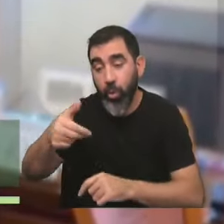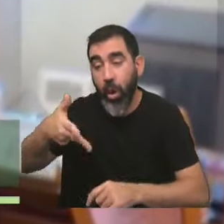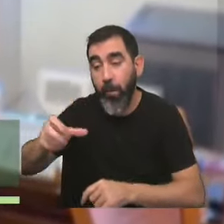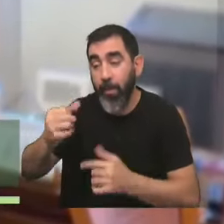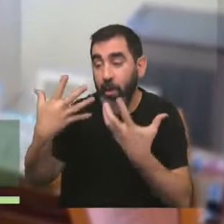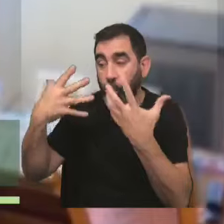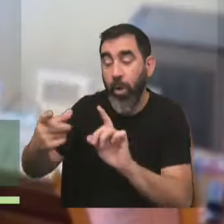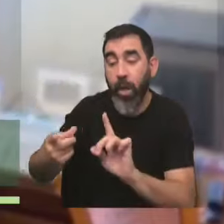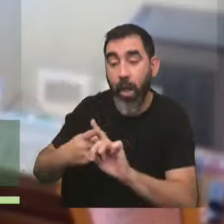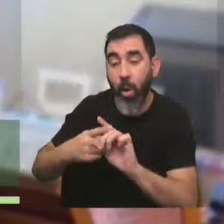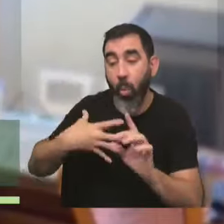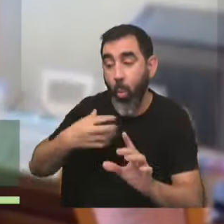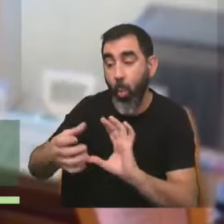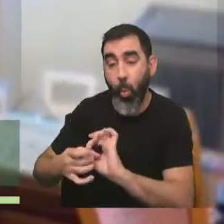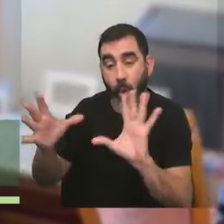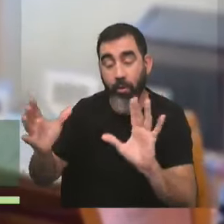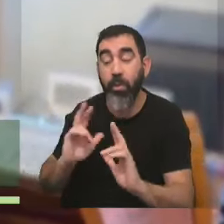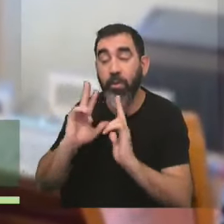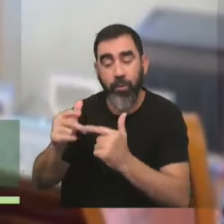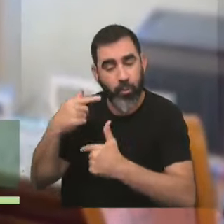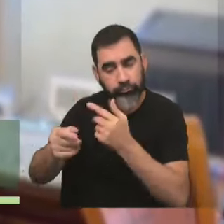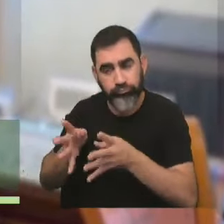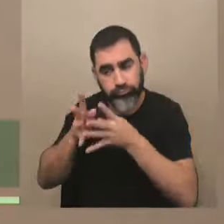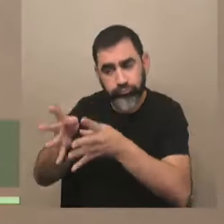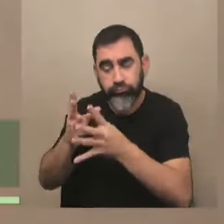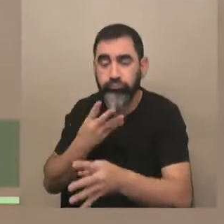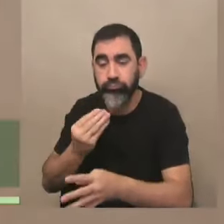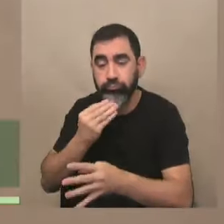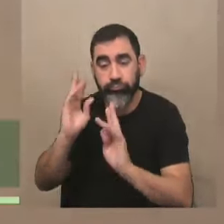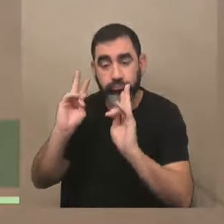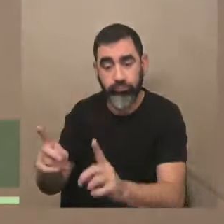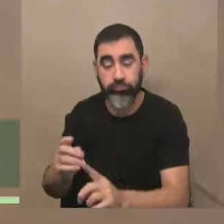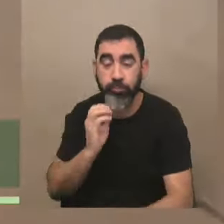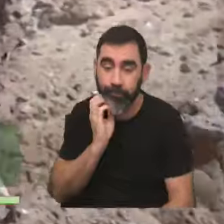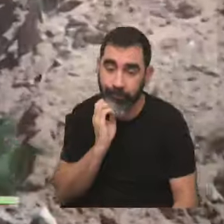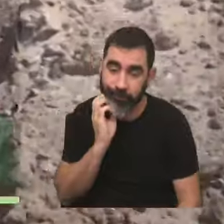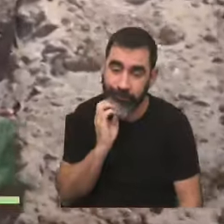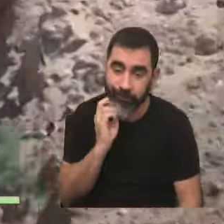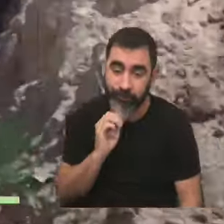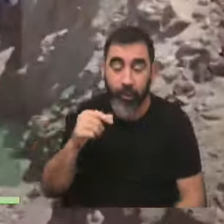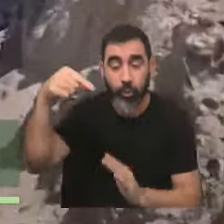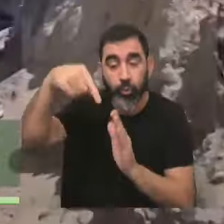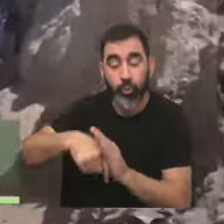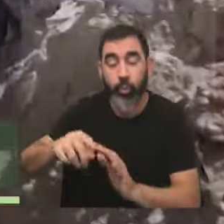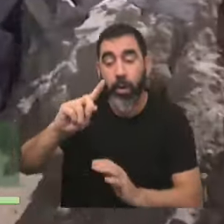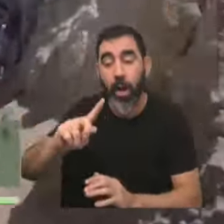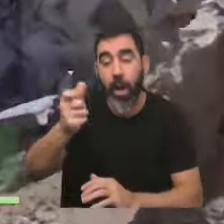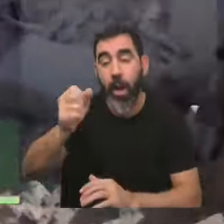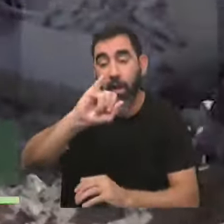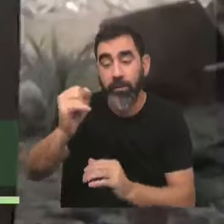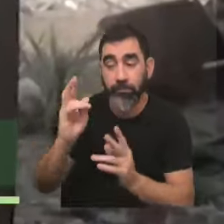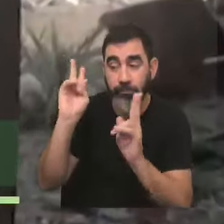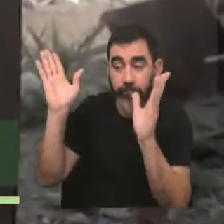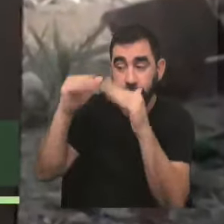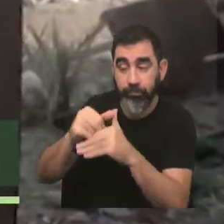acuerdo para liberar a los rehenes e insiste en mantener tropas israelíes en el llamado corredor Philadelfia en el sur de la franja de gaza para impedir el